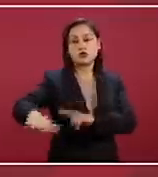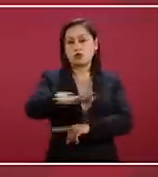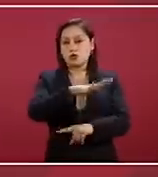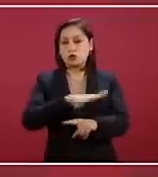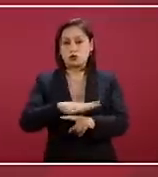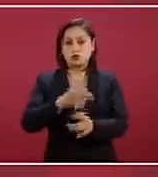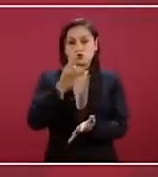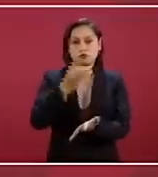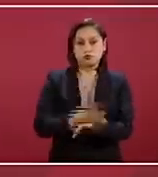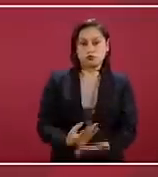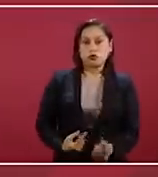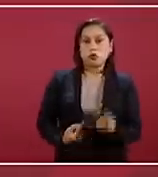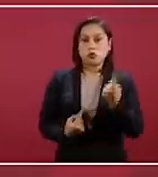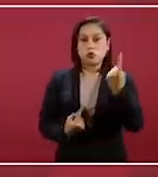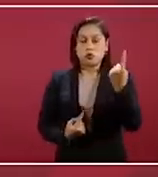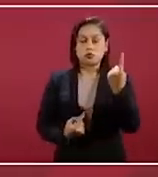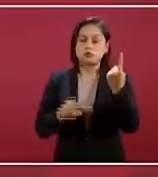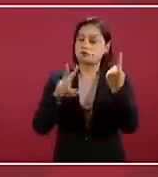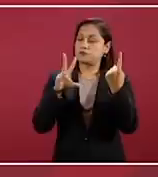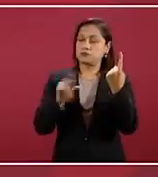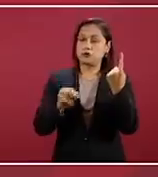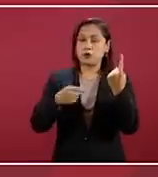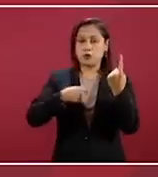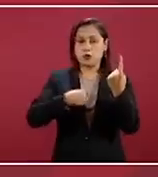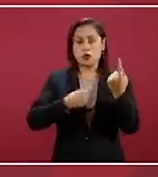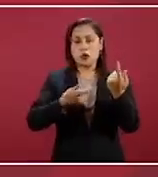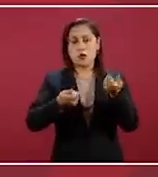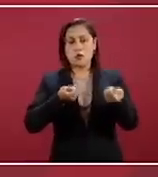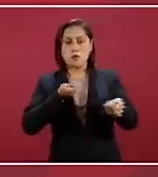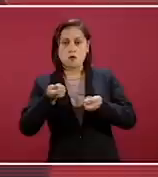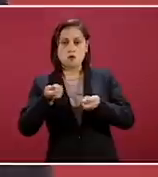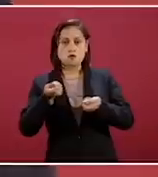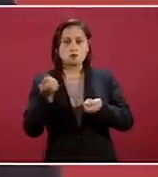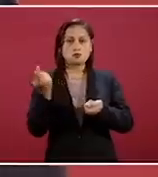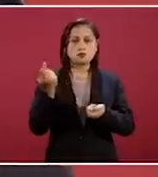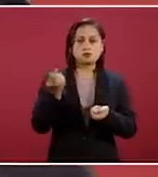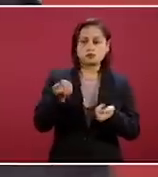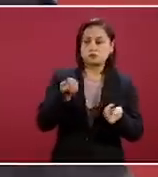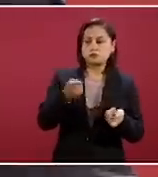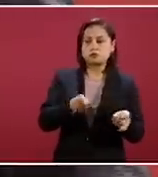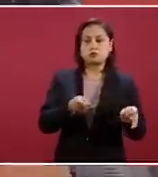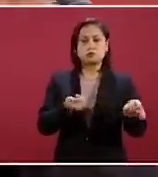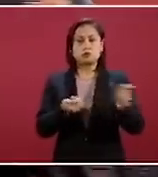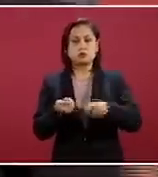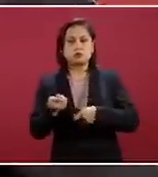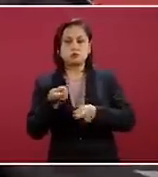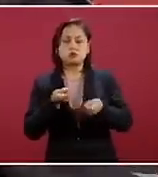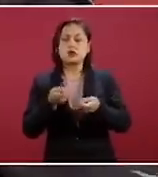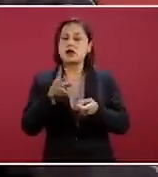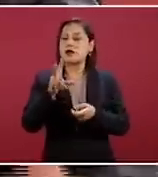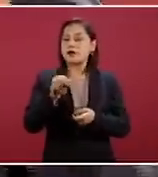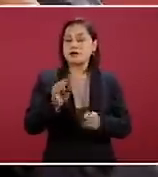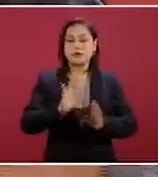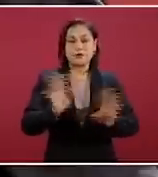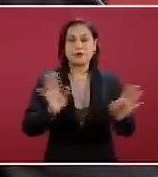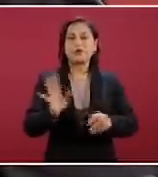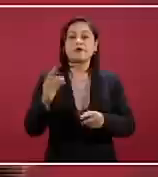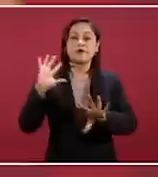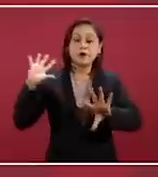hombre, de un dirigente, es lo que estamos